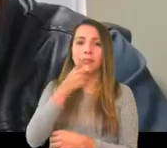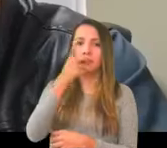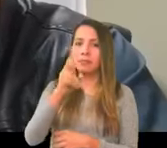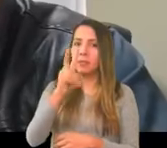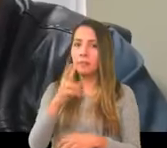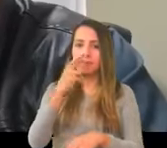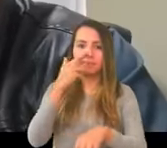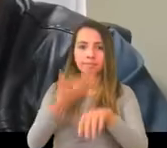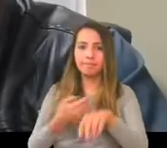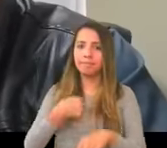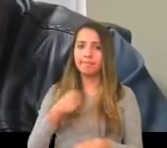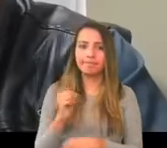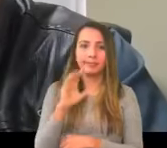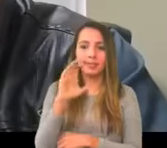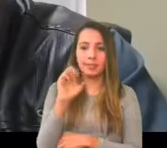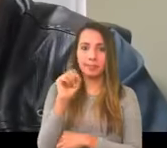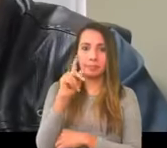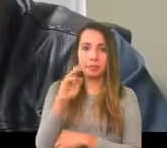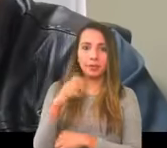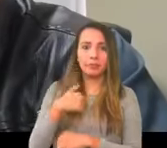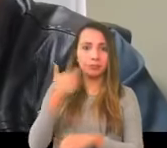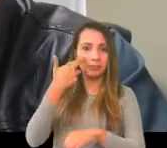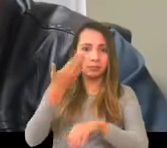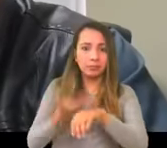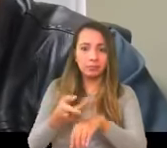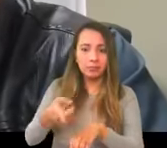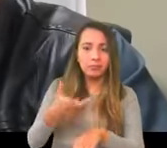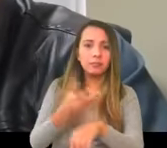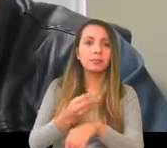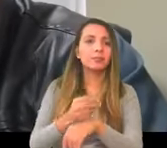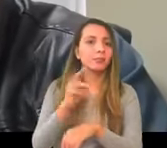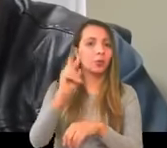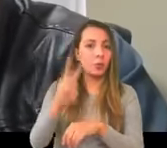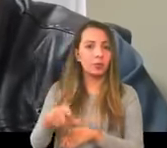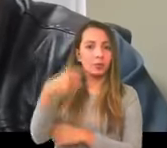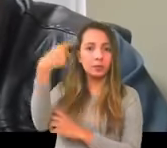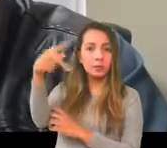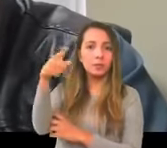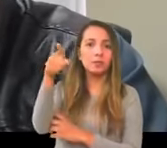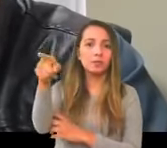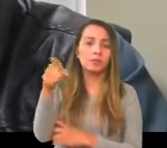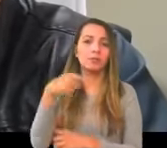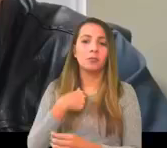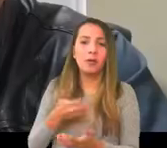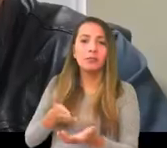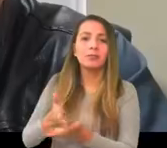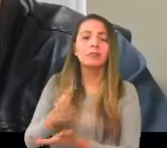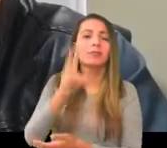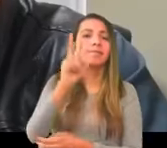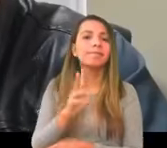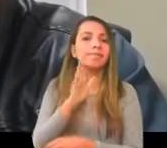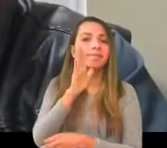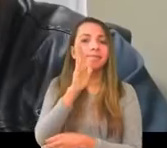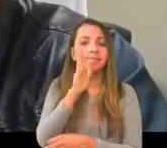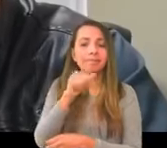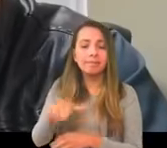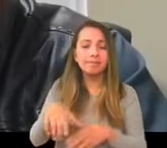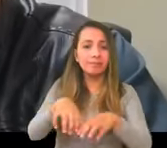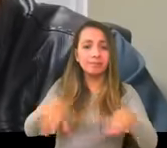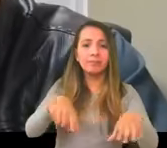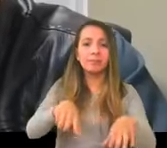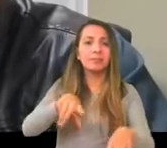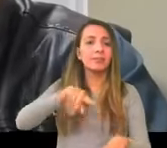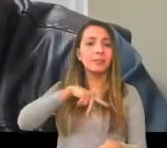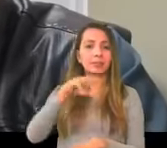corresponde, que no nos corresponde en este caso, dado que no puedo intervenir porque esa infraestructura no depende directamente de la